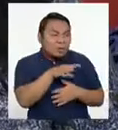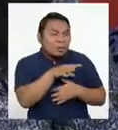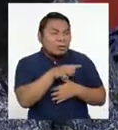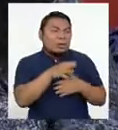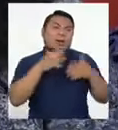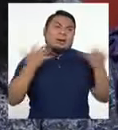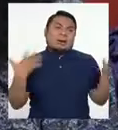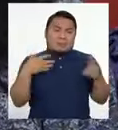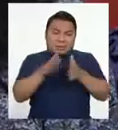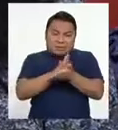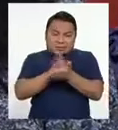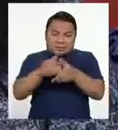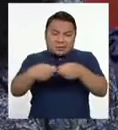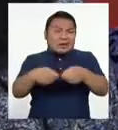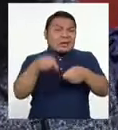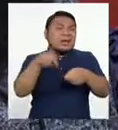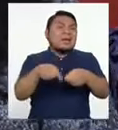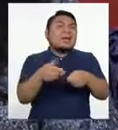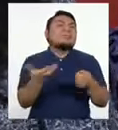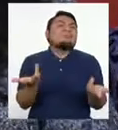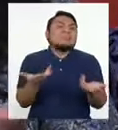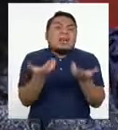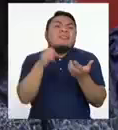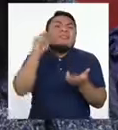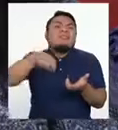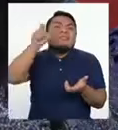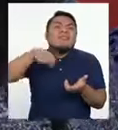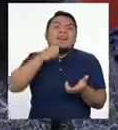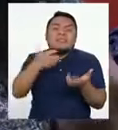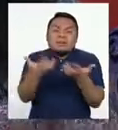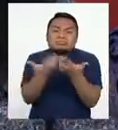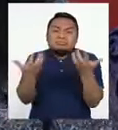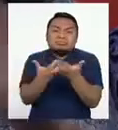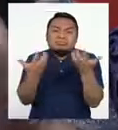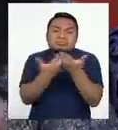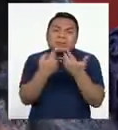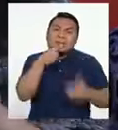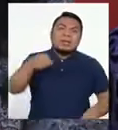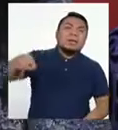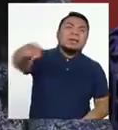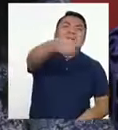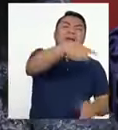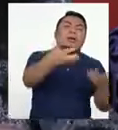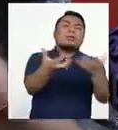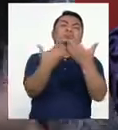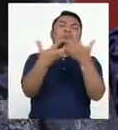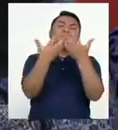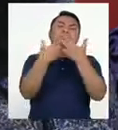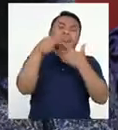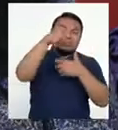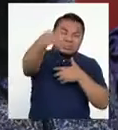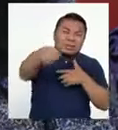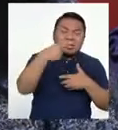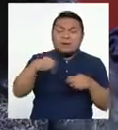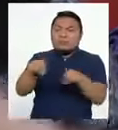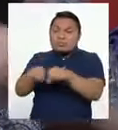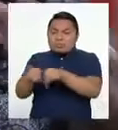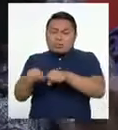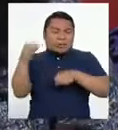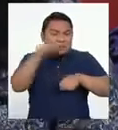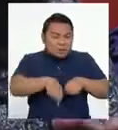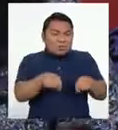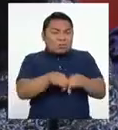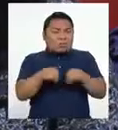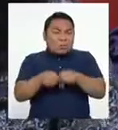Es que mi cuero quiere hierba. Pídele hierba al campo para darle cuero al zapatero. Arregle los zapatos de Doña